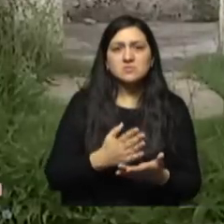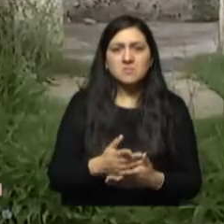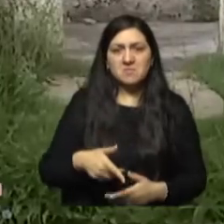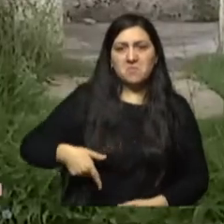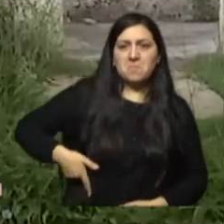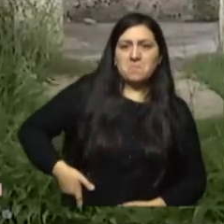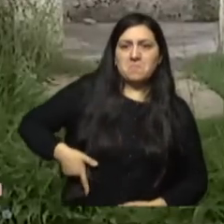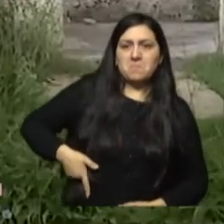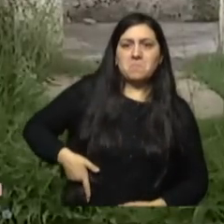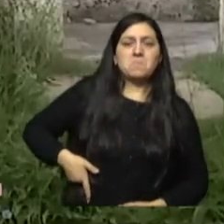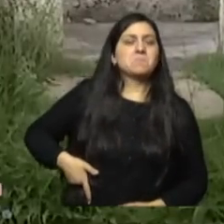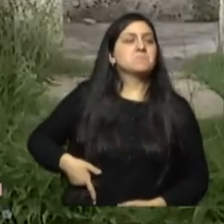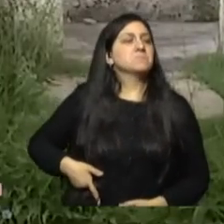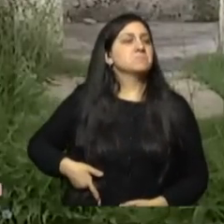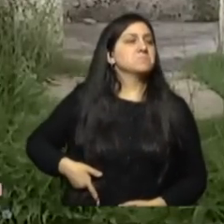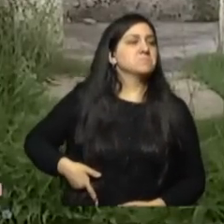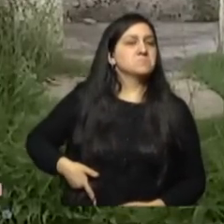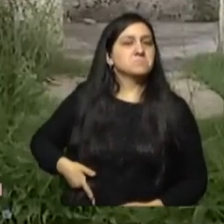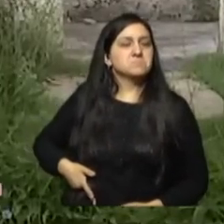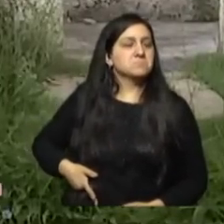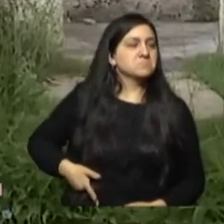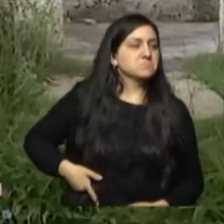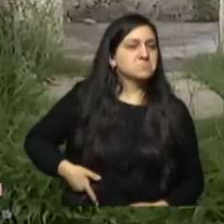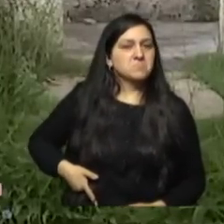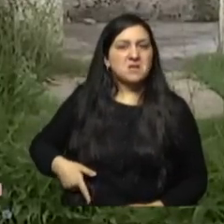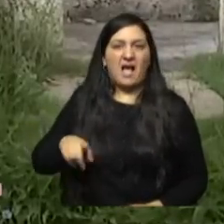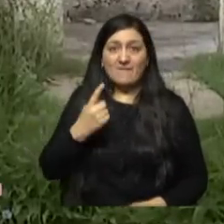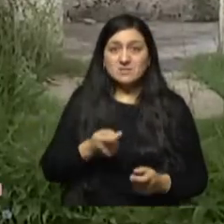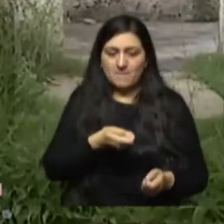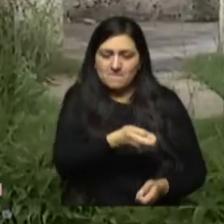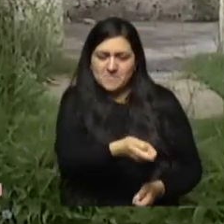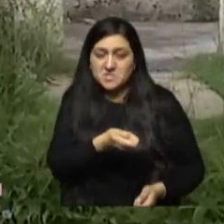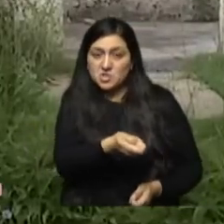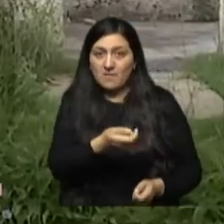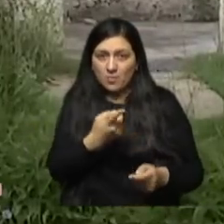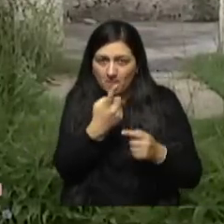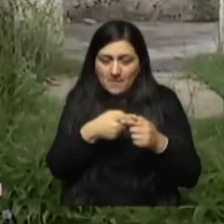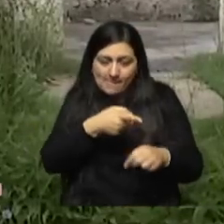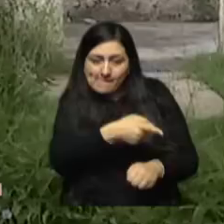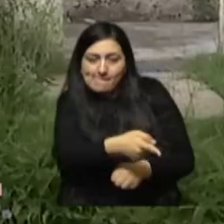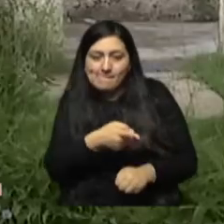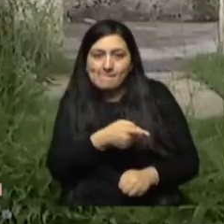al cinto, ponía un estilete que de vez en cuando te pinchaba, y